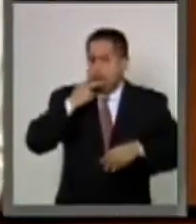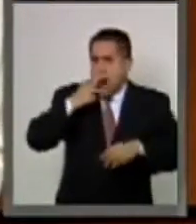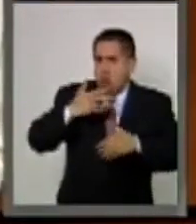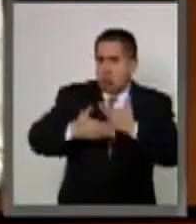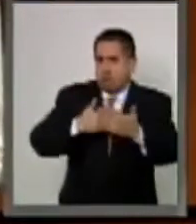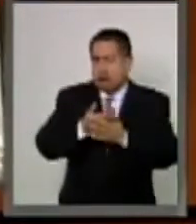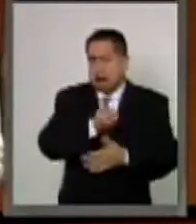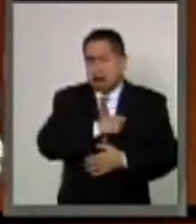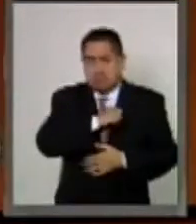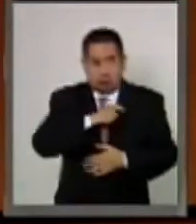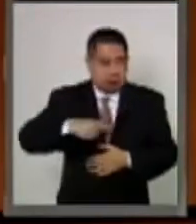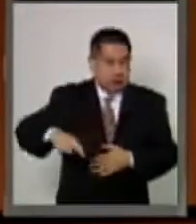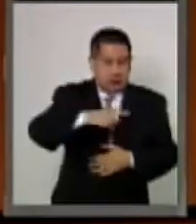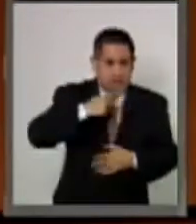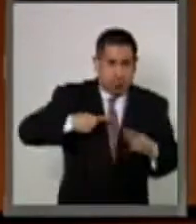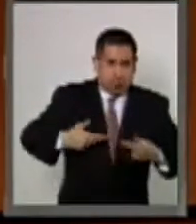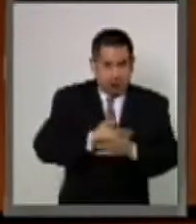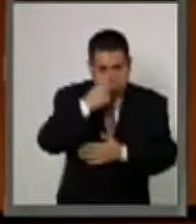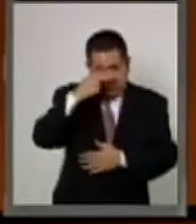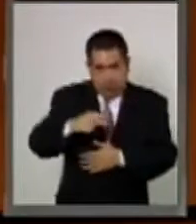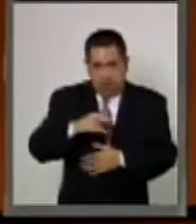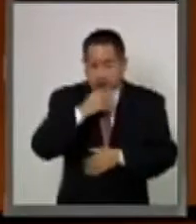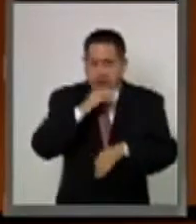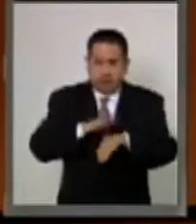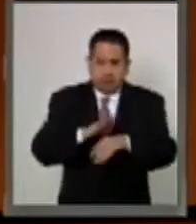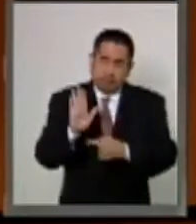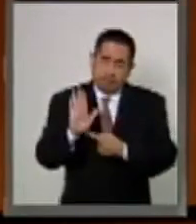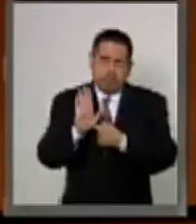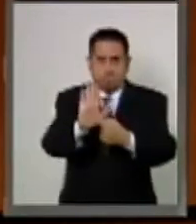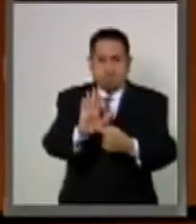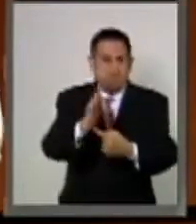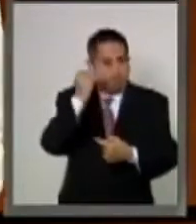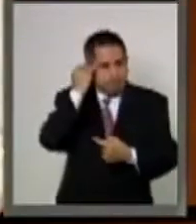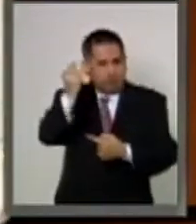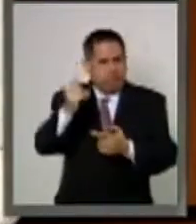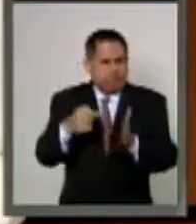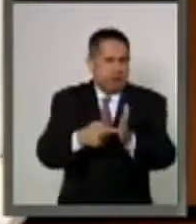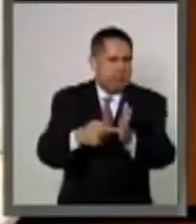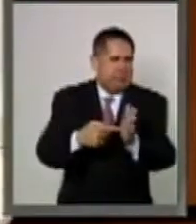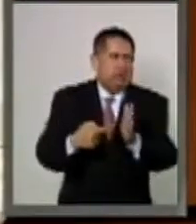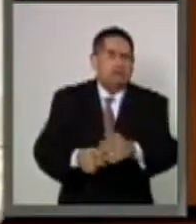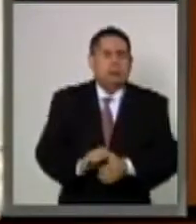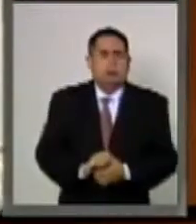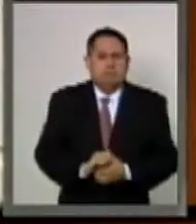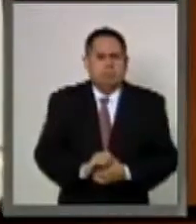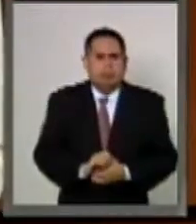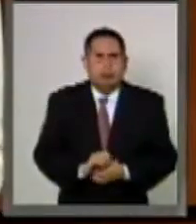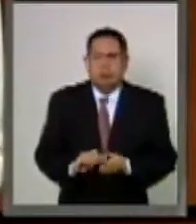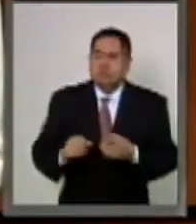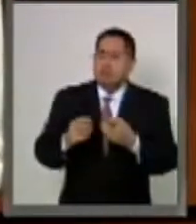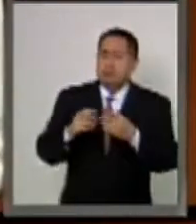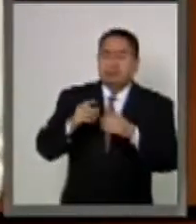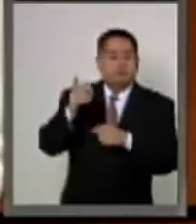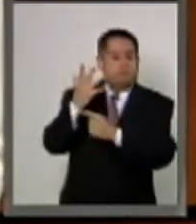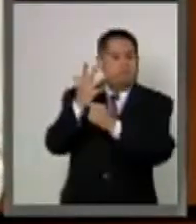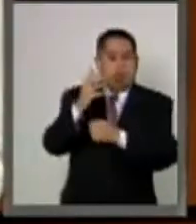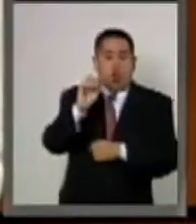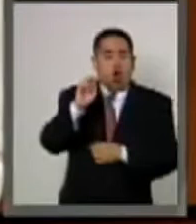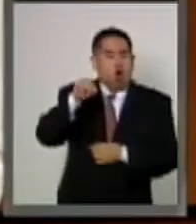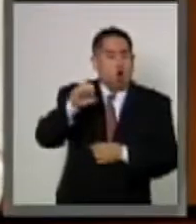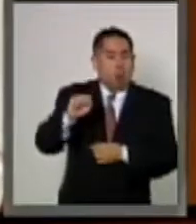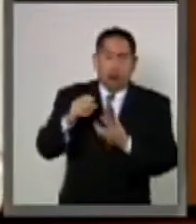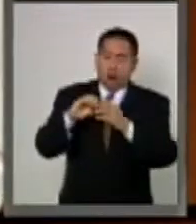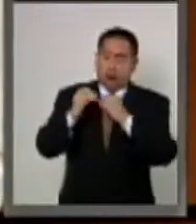para los ciudadanos mexicanos, presento esta iniciativa. De acuerdo a la Organización Mundial de Salud,